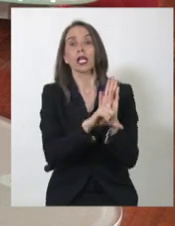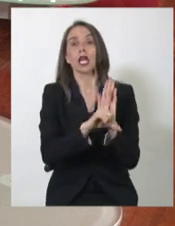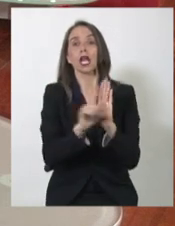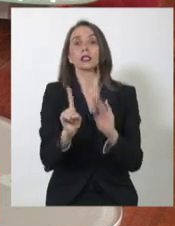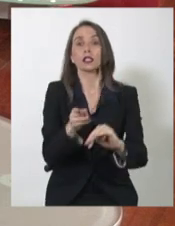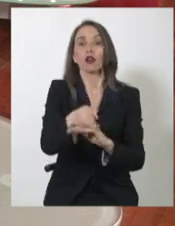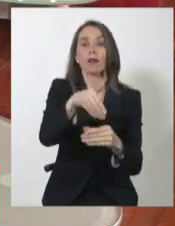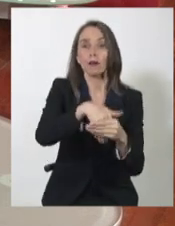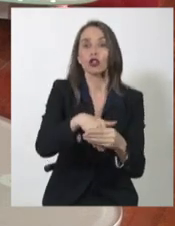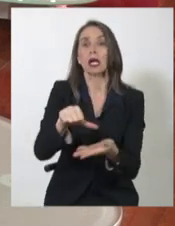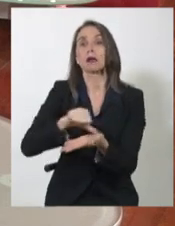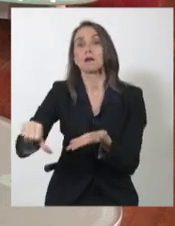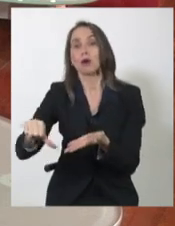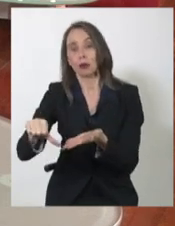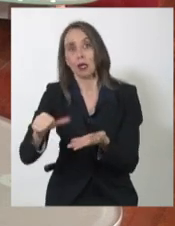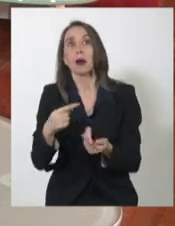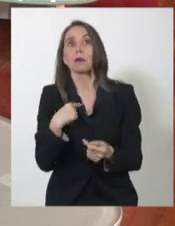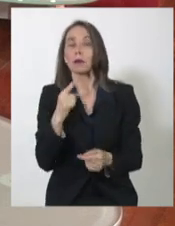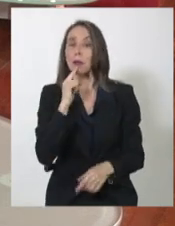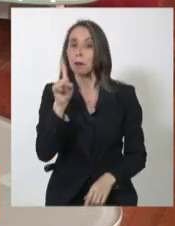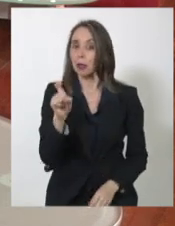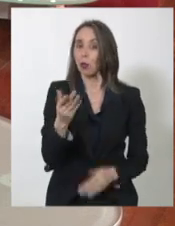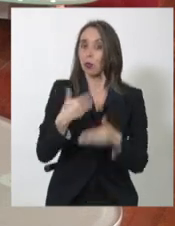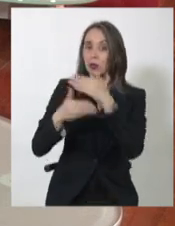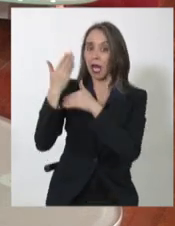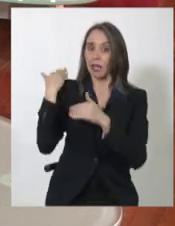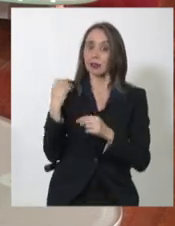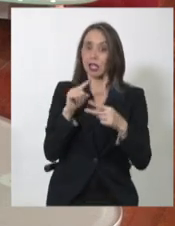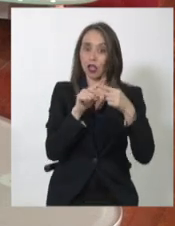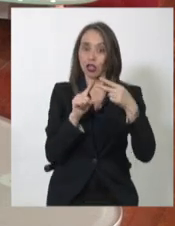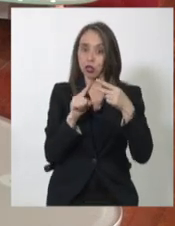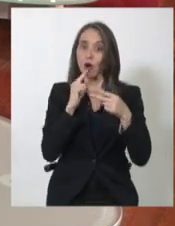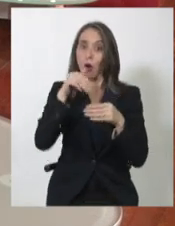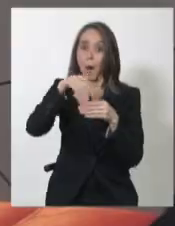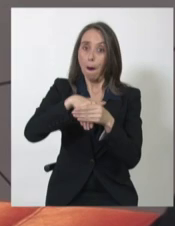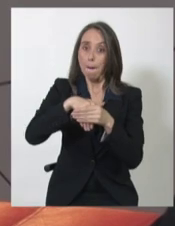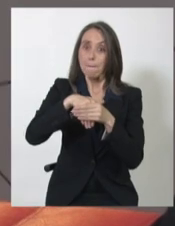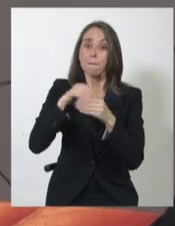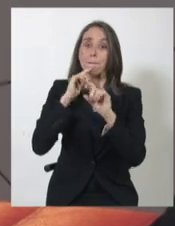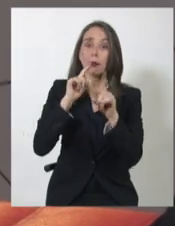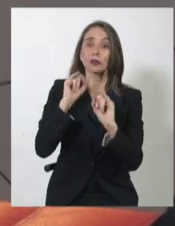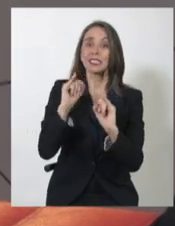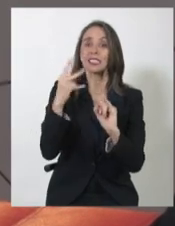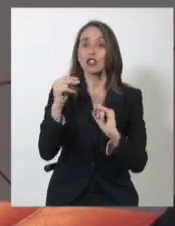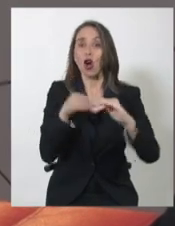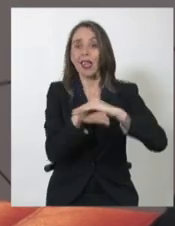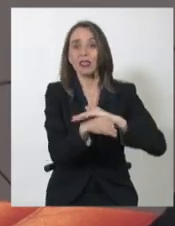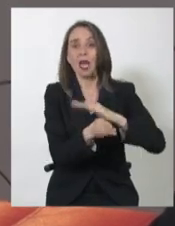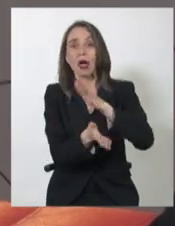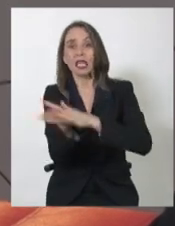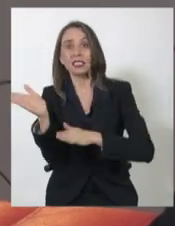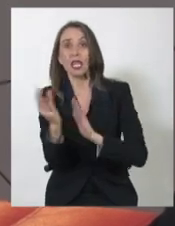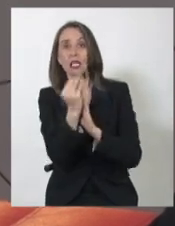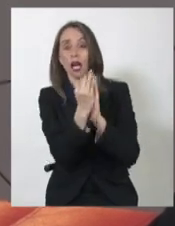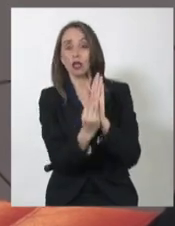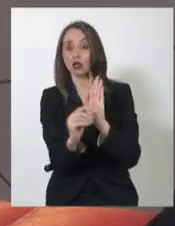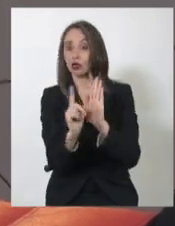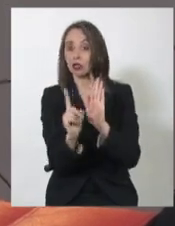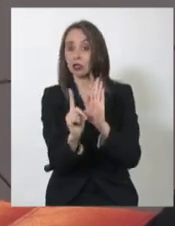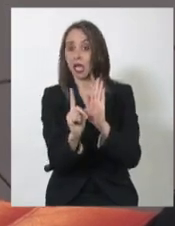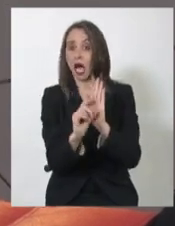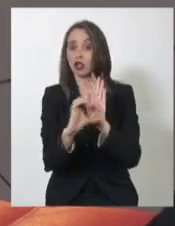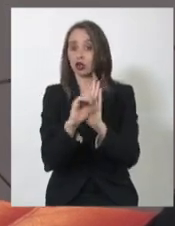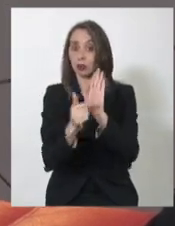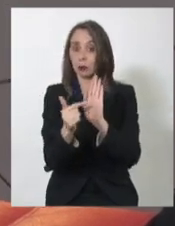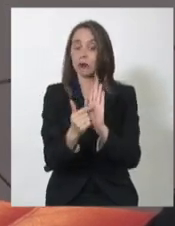pregunta, ir un poquito más atrás, ¿no? Lo primero es señalar que esos dos plebiscitos que se han discutido no constituyen hipótesis que están en la Constitución. O